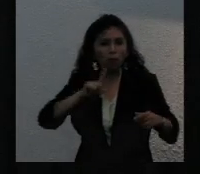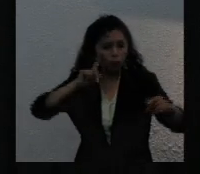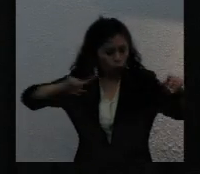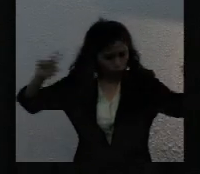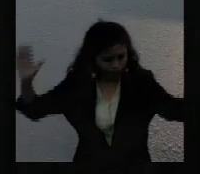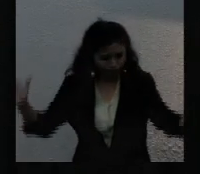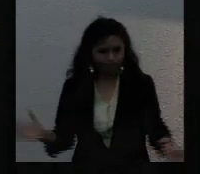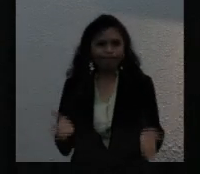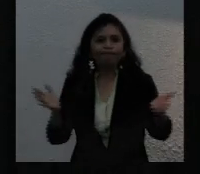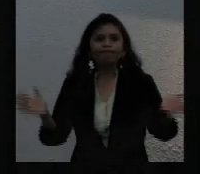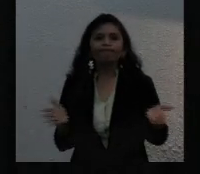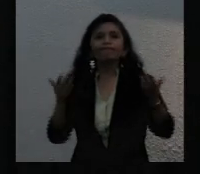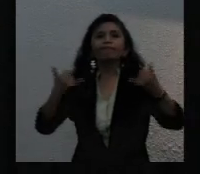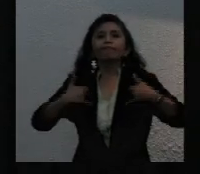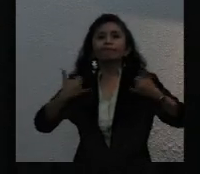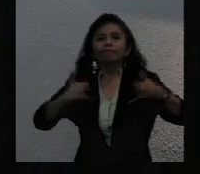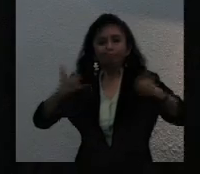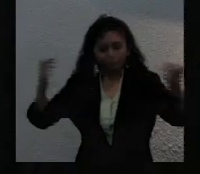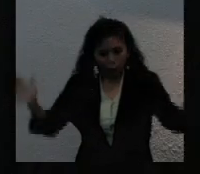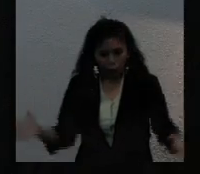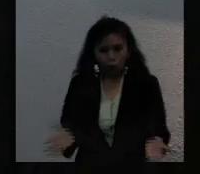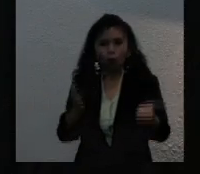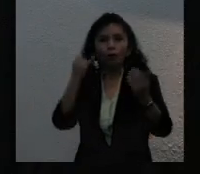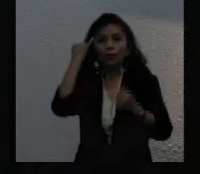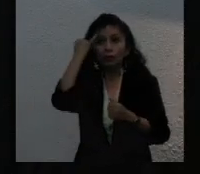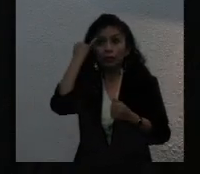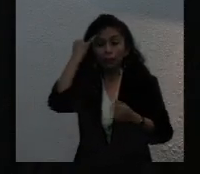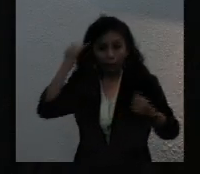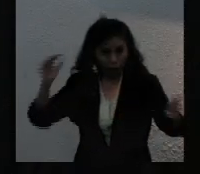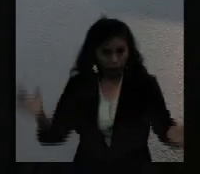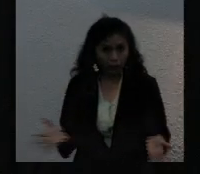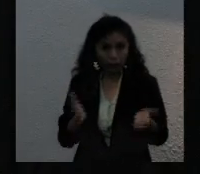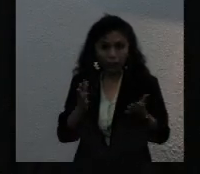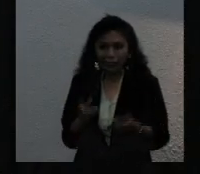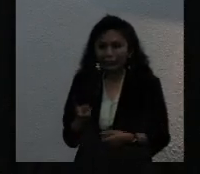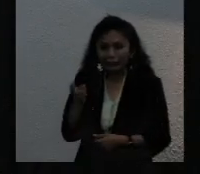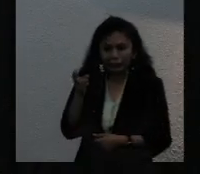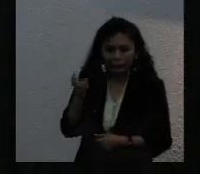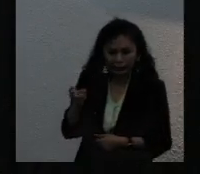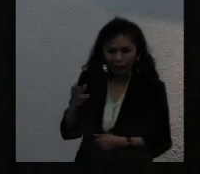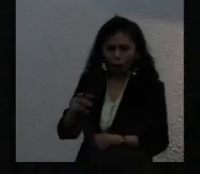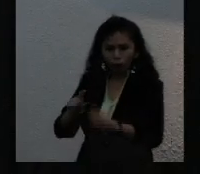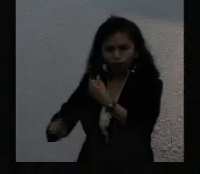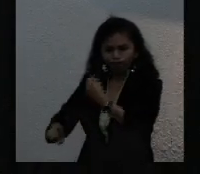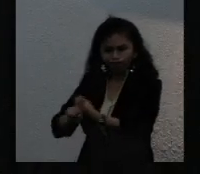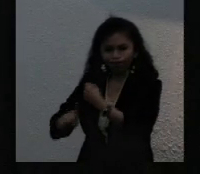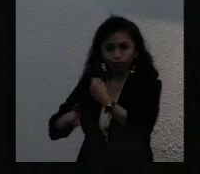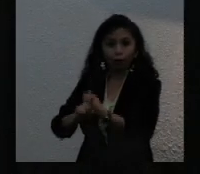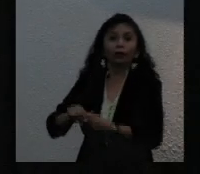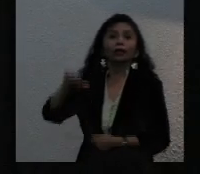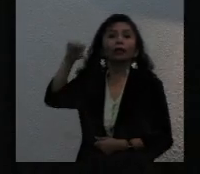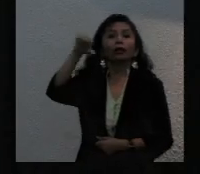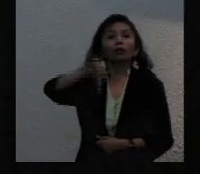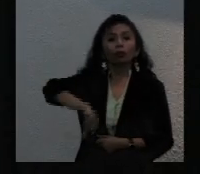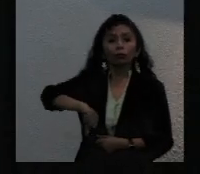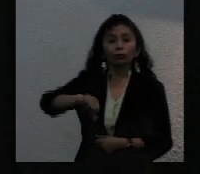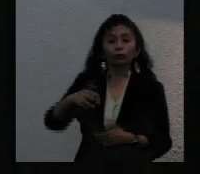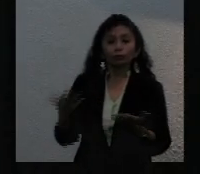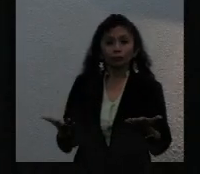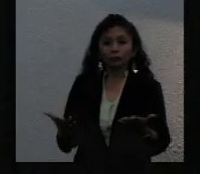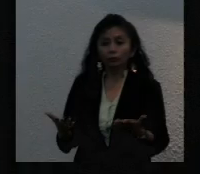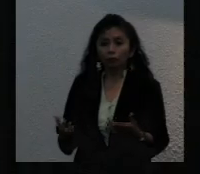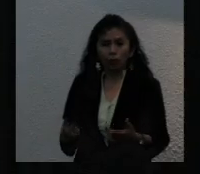mujeres, de los jóvenes e indígenas, con quienes se tenía un adeudo histórico y que hoy no son